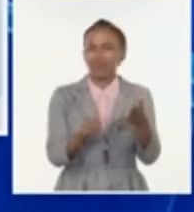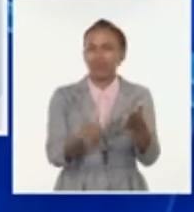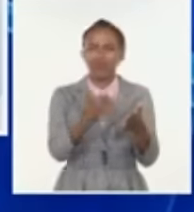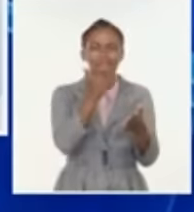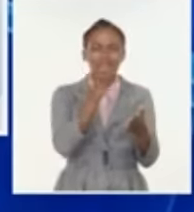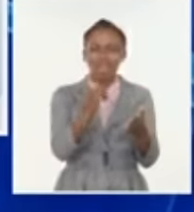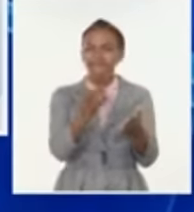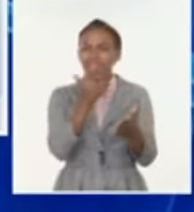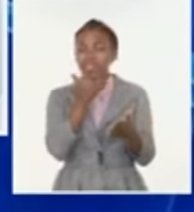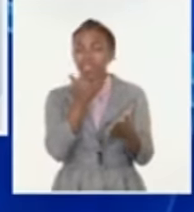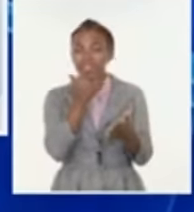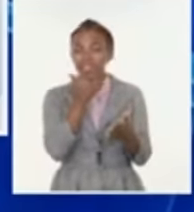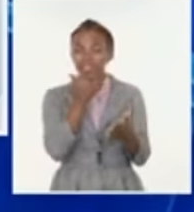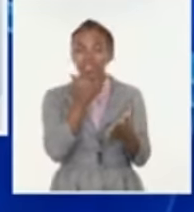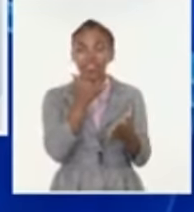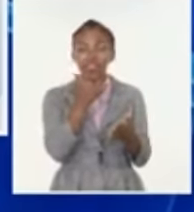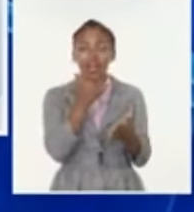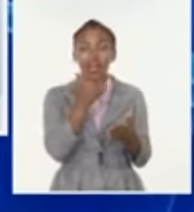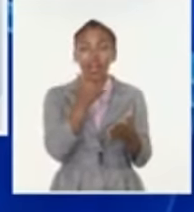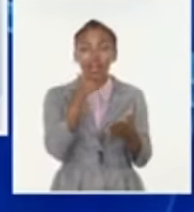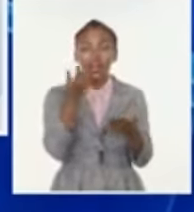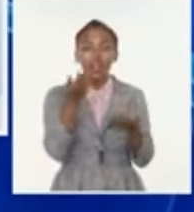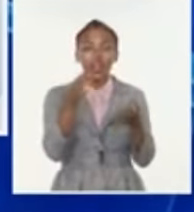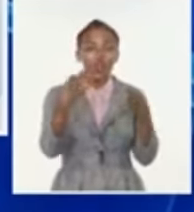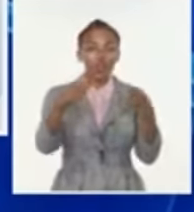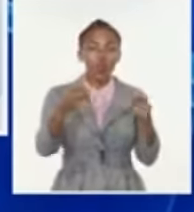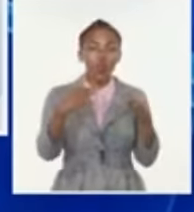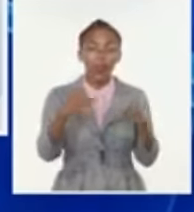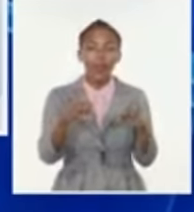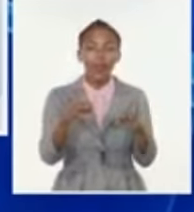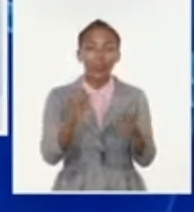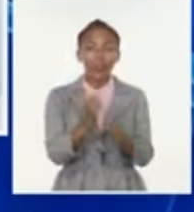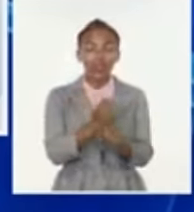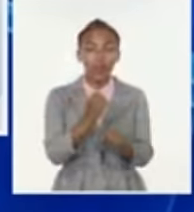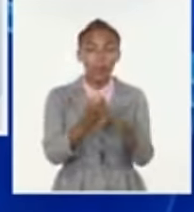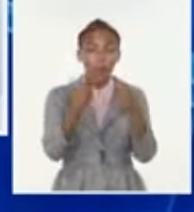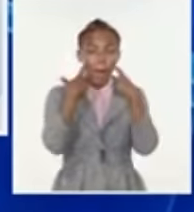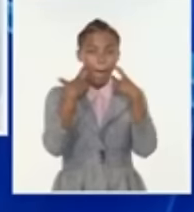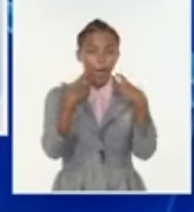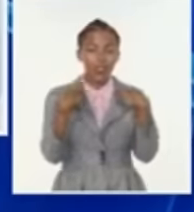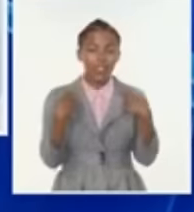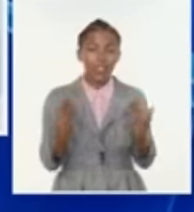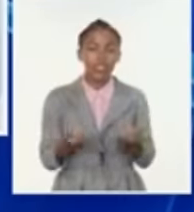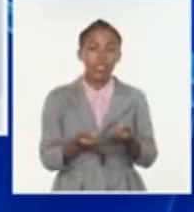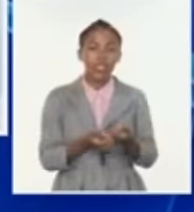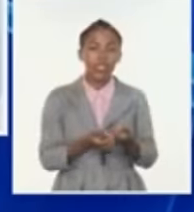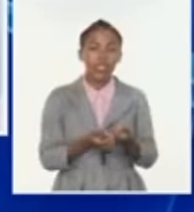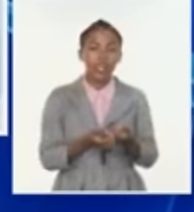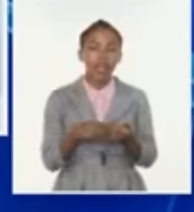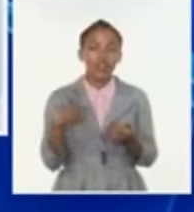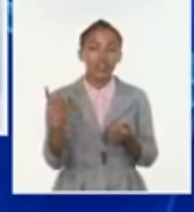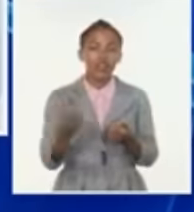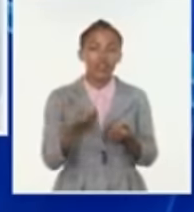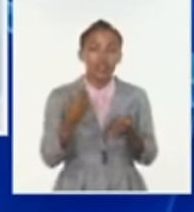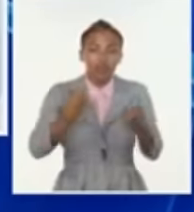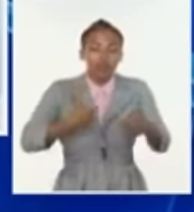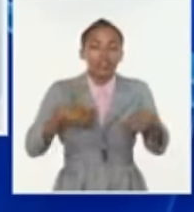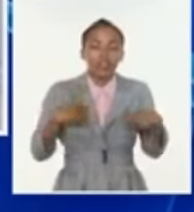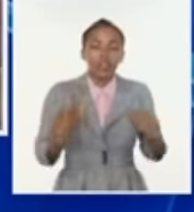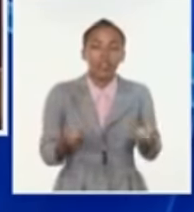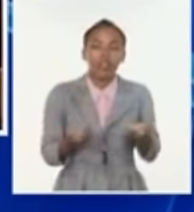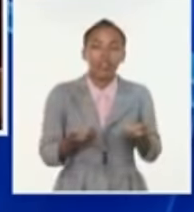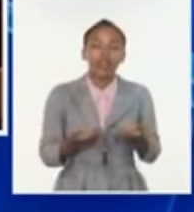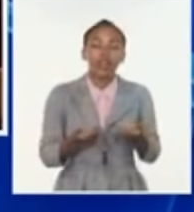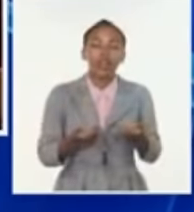documento resultante del trabajo que hizo el MINSEC nos permitió llegar a la conclusión de que había que cerrar